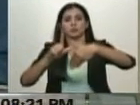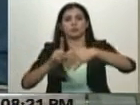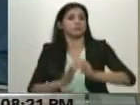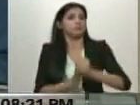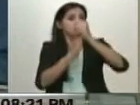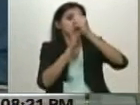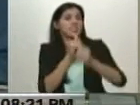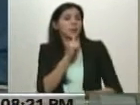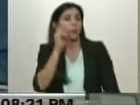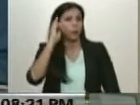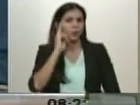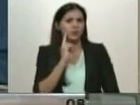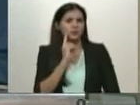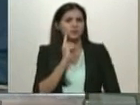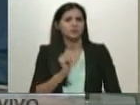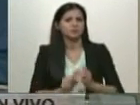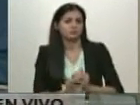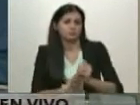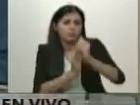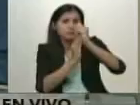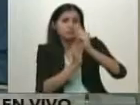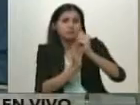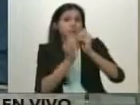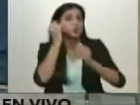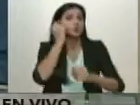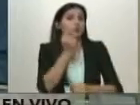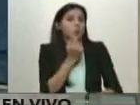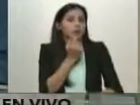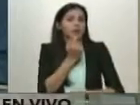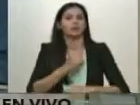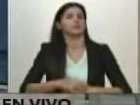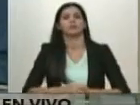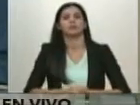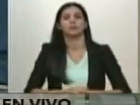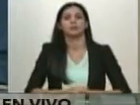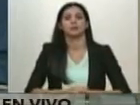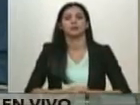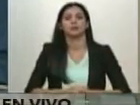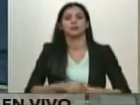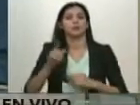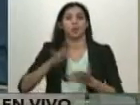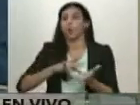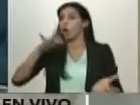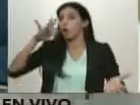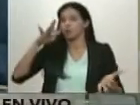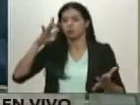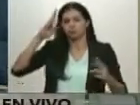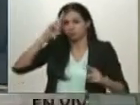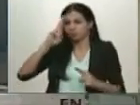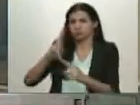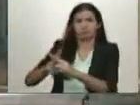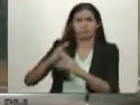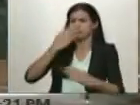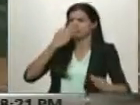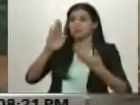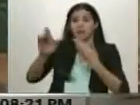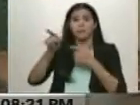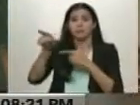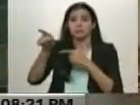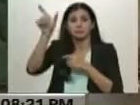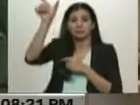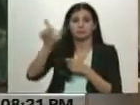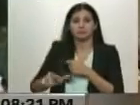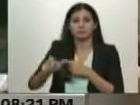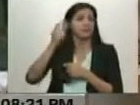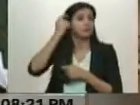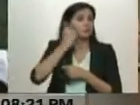Bolívar, al frente Antonio José de Sucre, que se llevó la gloria de las glorias para siempre, gran mariscal de Ayacucho.